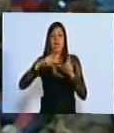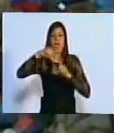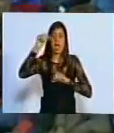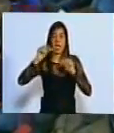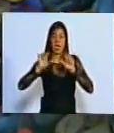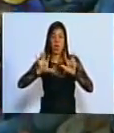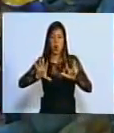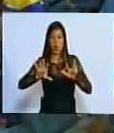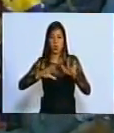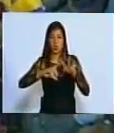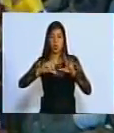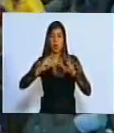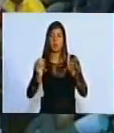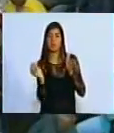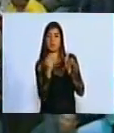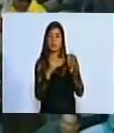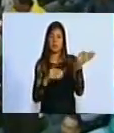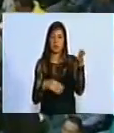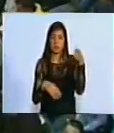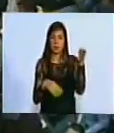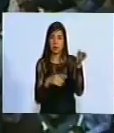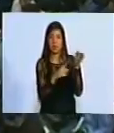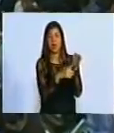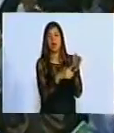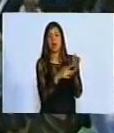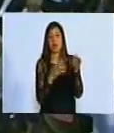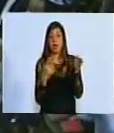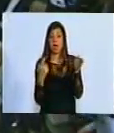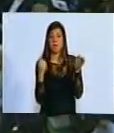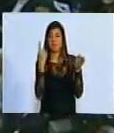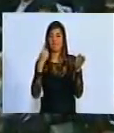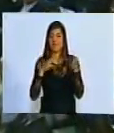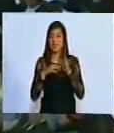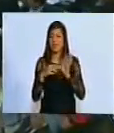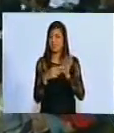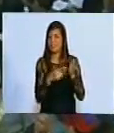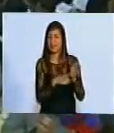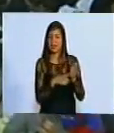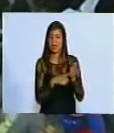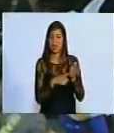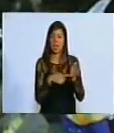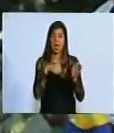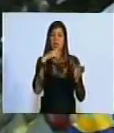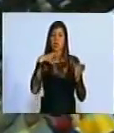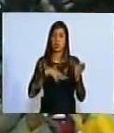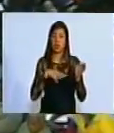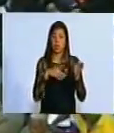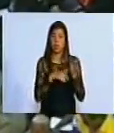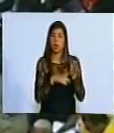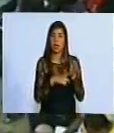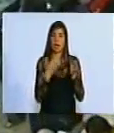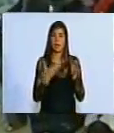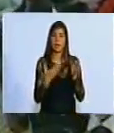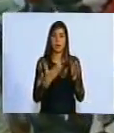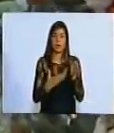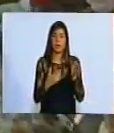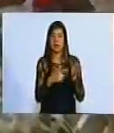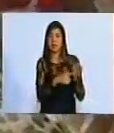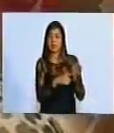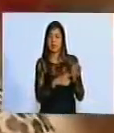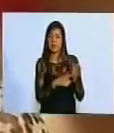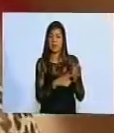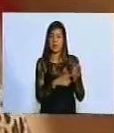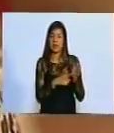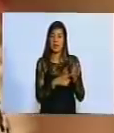estrella a nuestro pabellón nacional, no solo por un elemento histórico de la importancia que tuvo